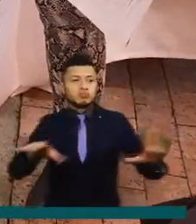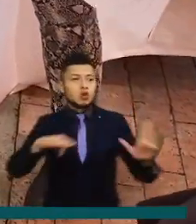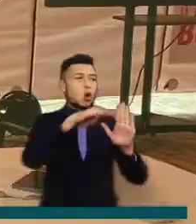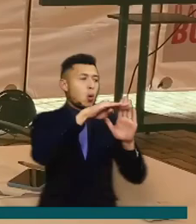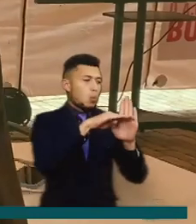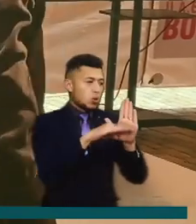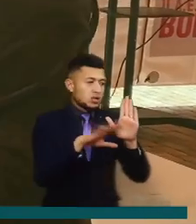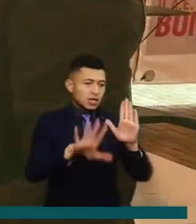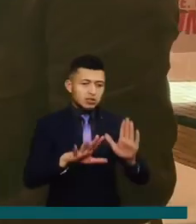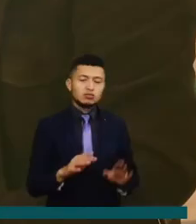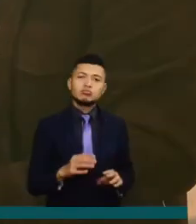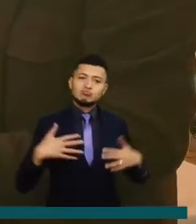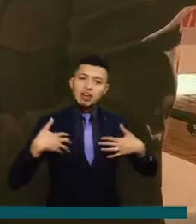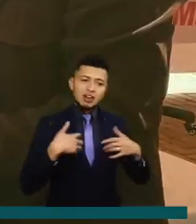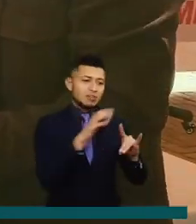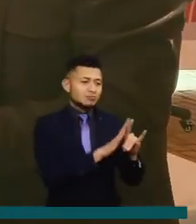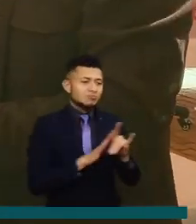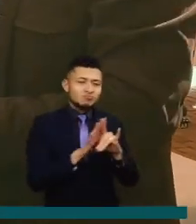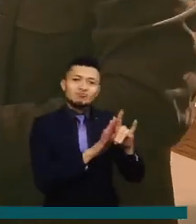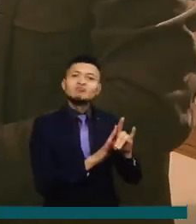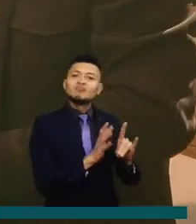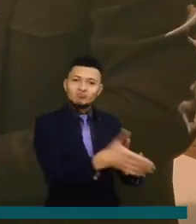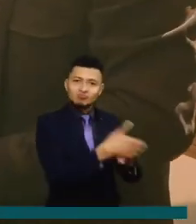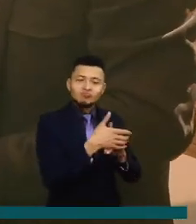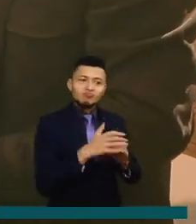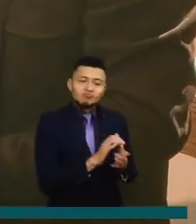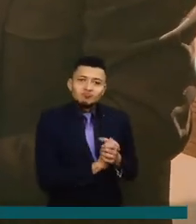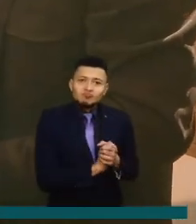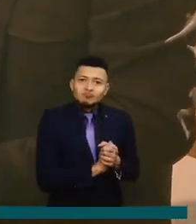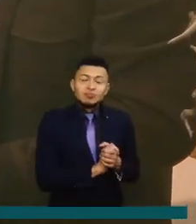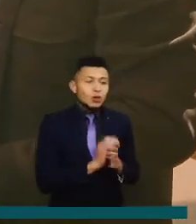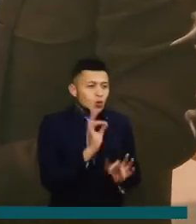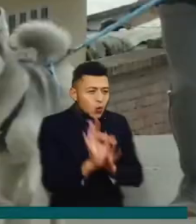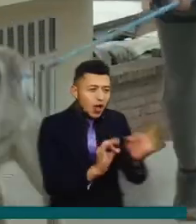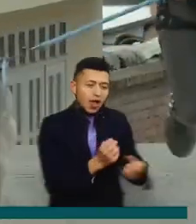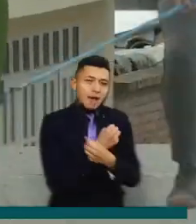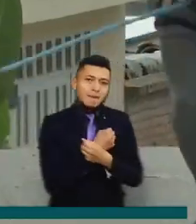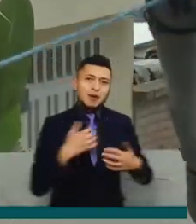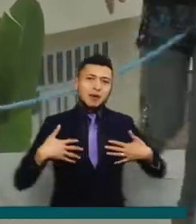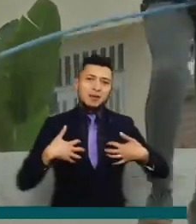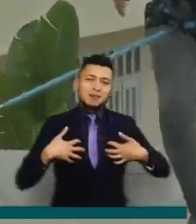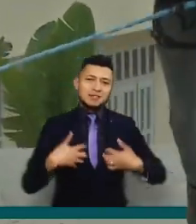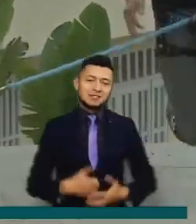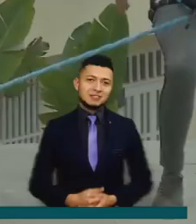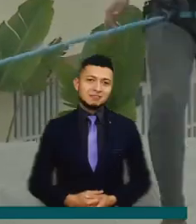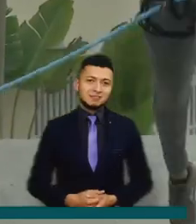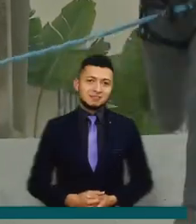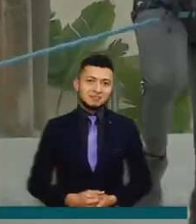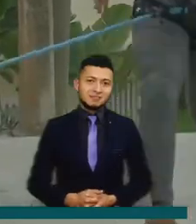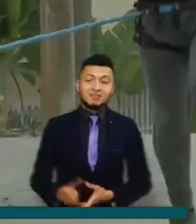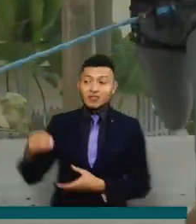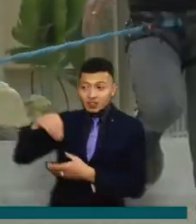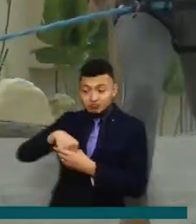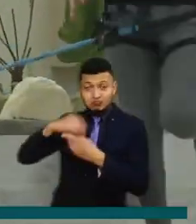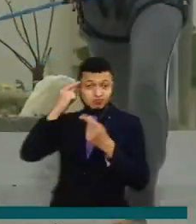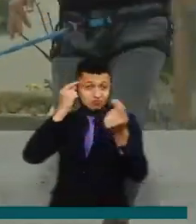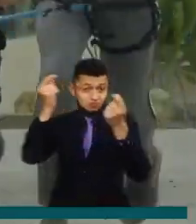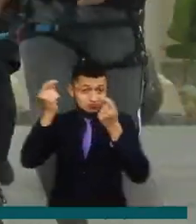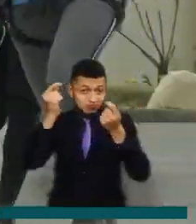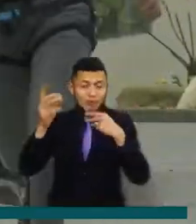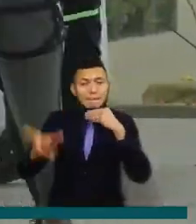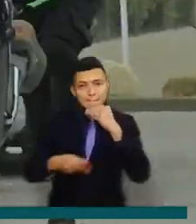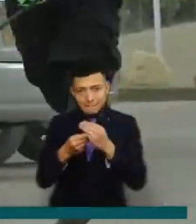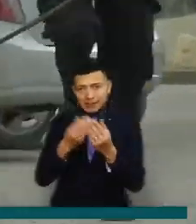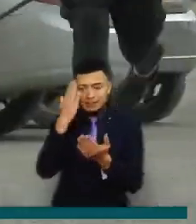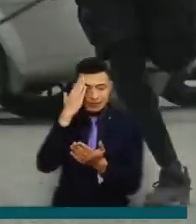Pet Friendly, un espacio para incentivar el cuidado y amor por los animales. Viene acompañada de unas estrategias y, por supuesto,